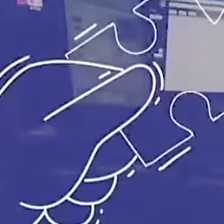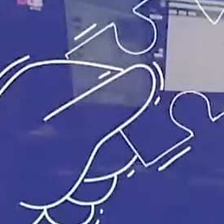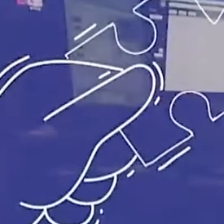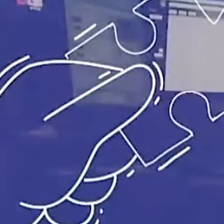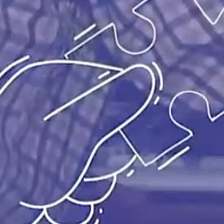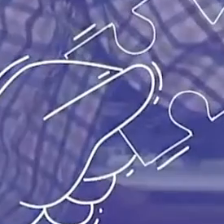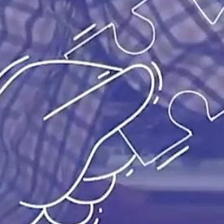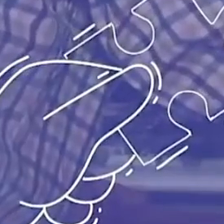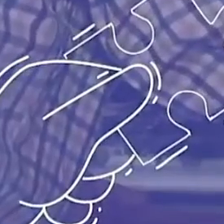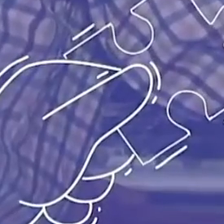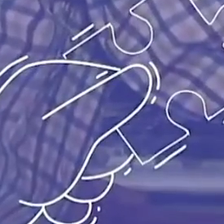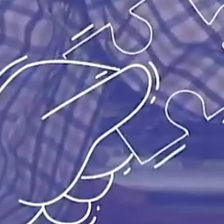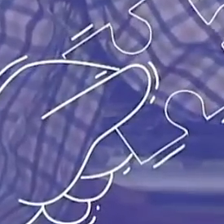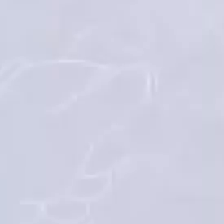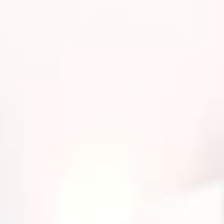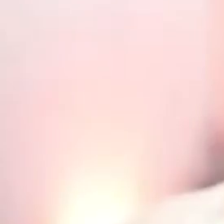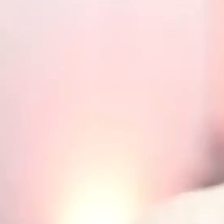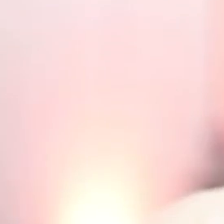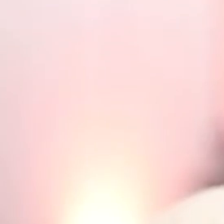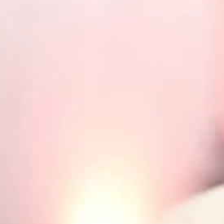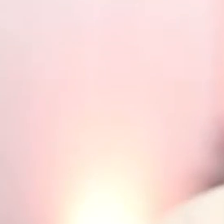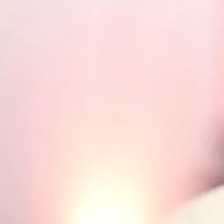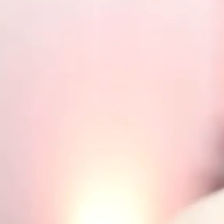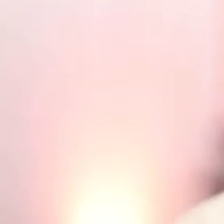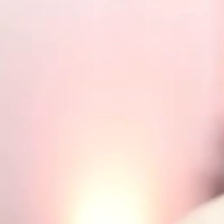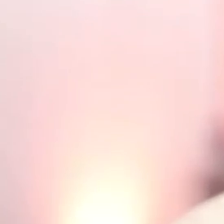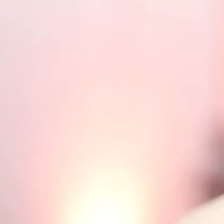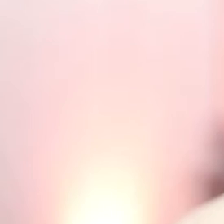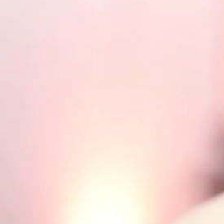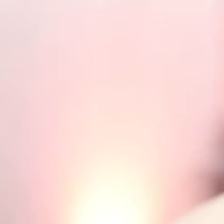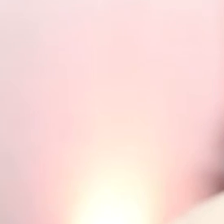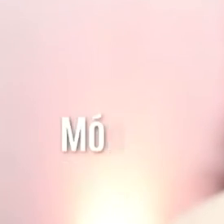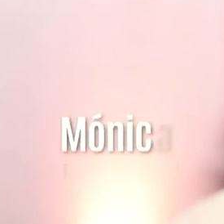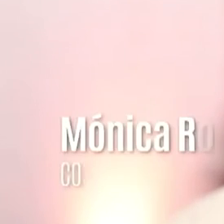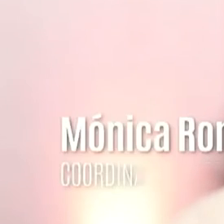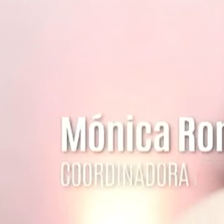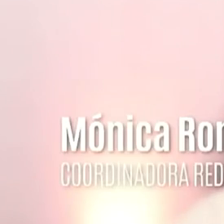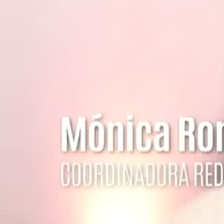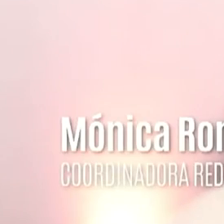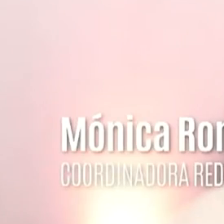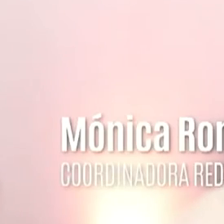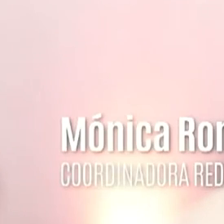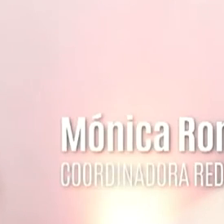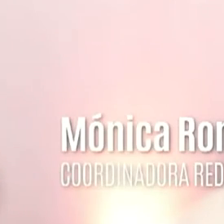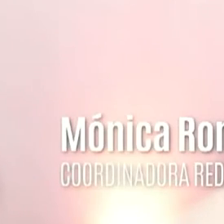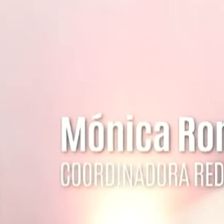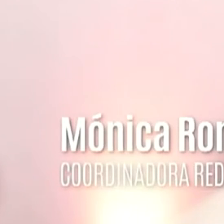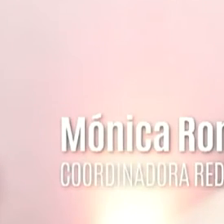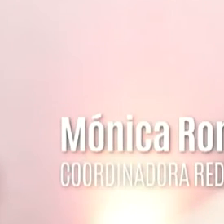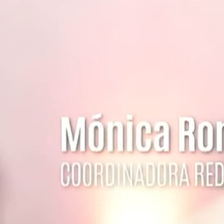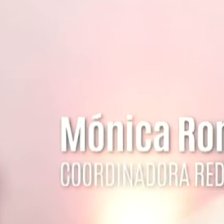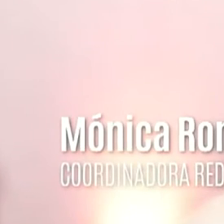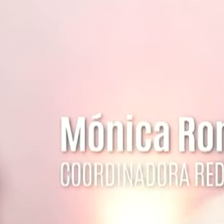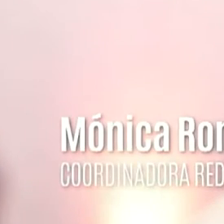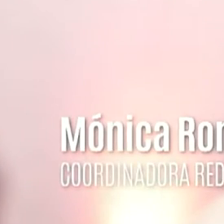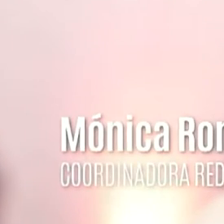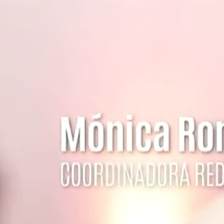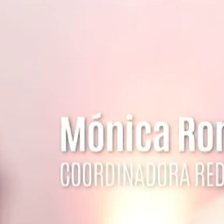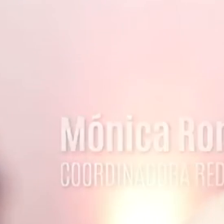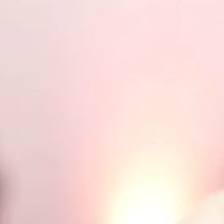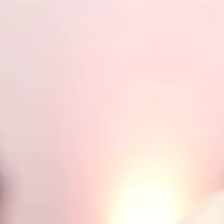Sinergias con medios de comunicación. Procuraduría, pues, a través de la ley